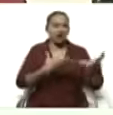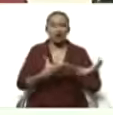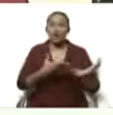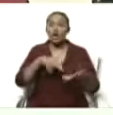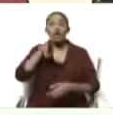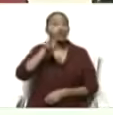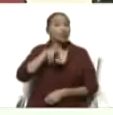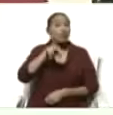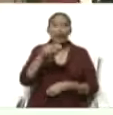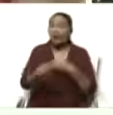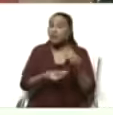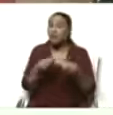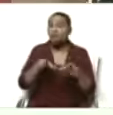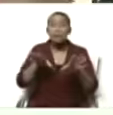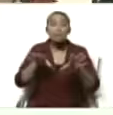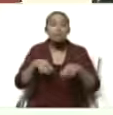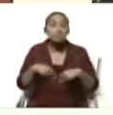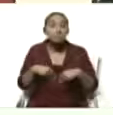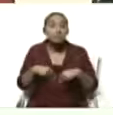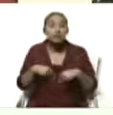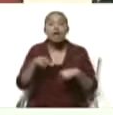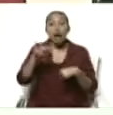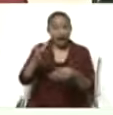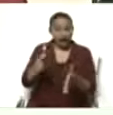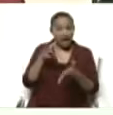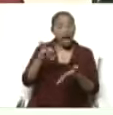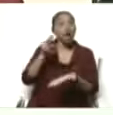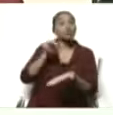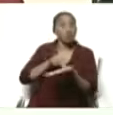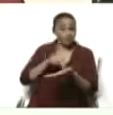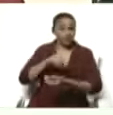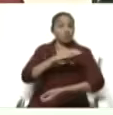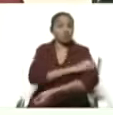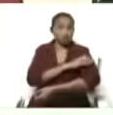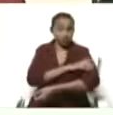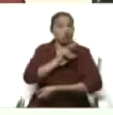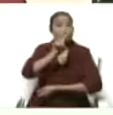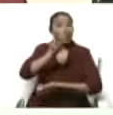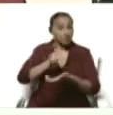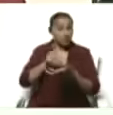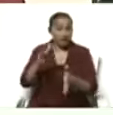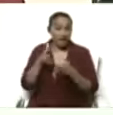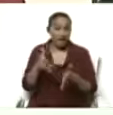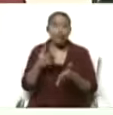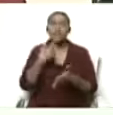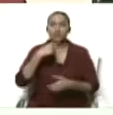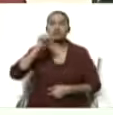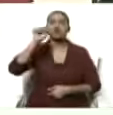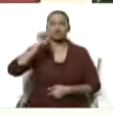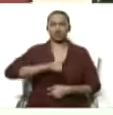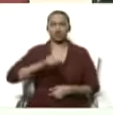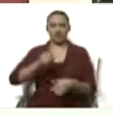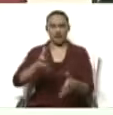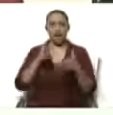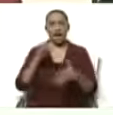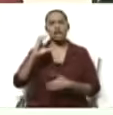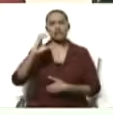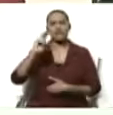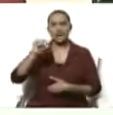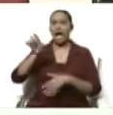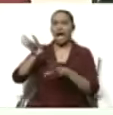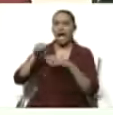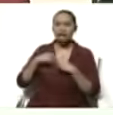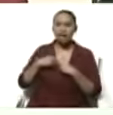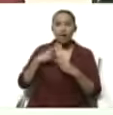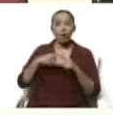nunca lo hacen han ganado dos veces ahí sí reconocen el c cuando ganan cuando pierden no lo